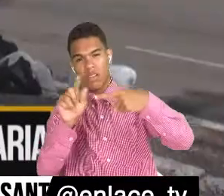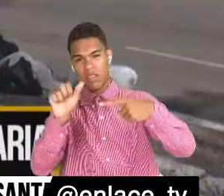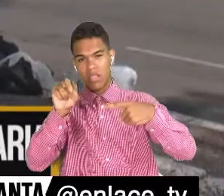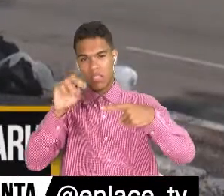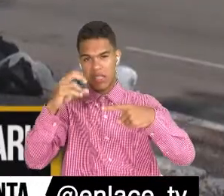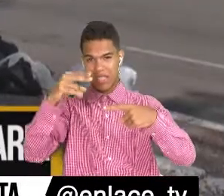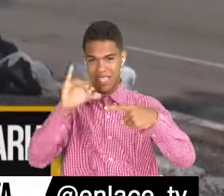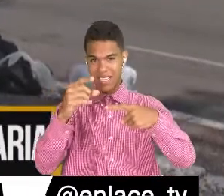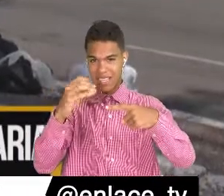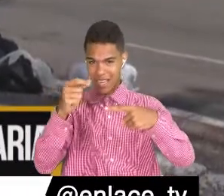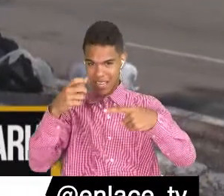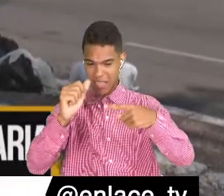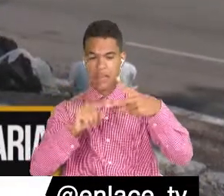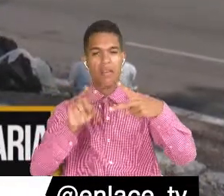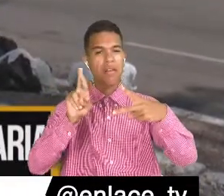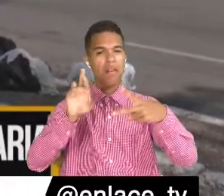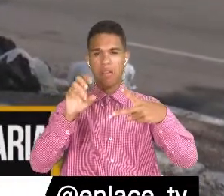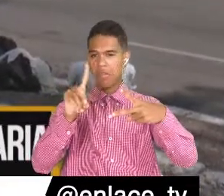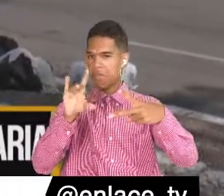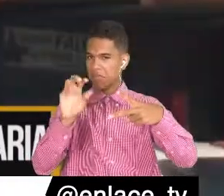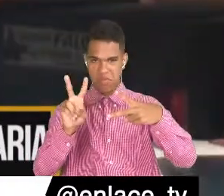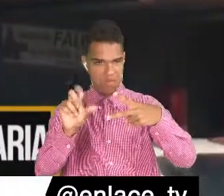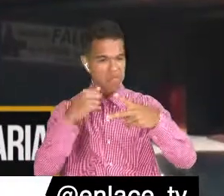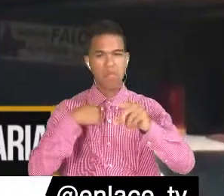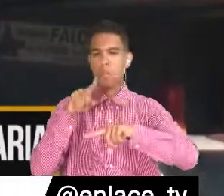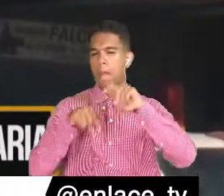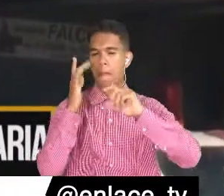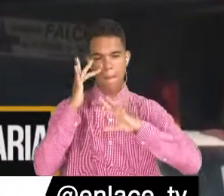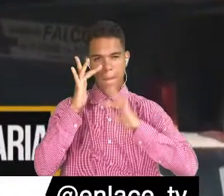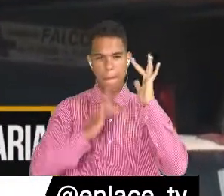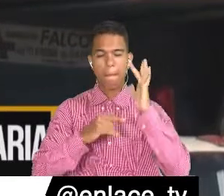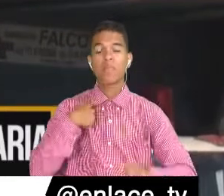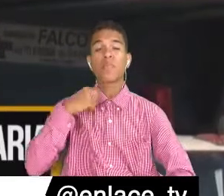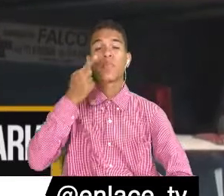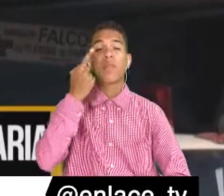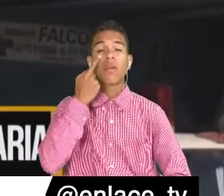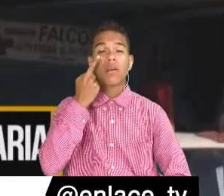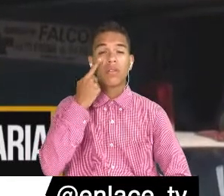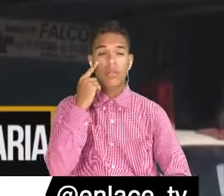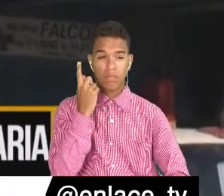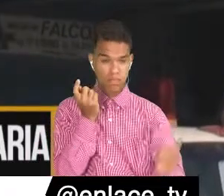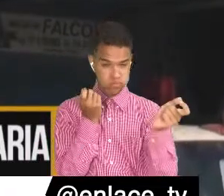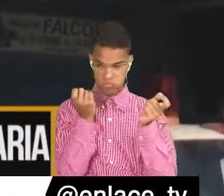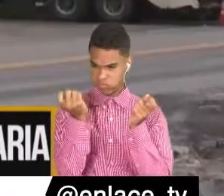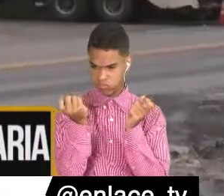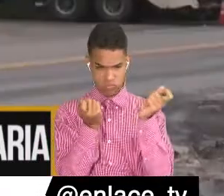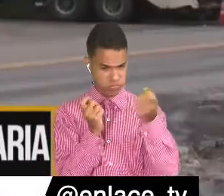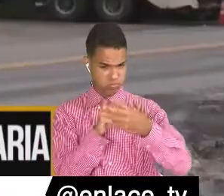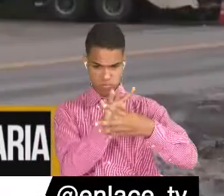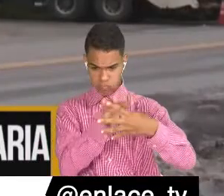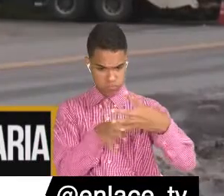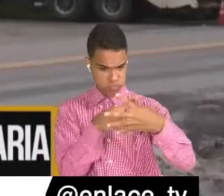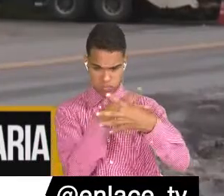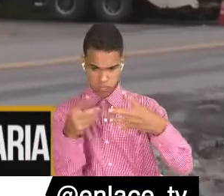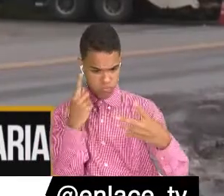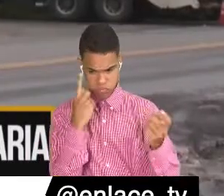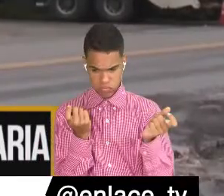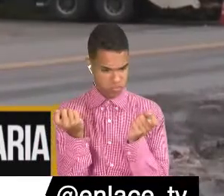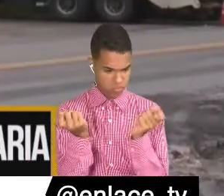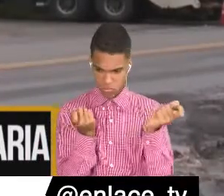Lo segundo elemento es un cronograma importante que podrá ustedes verificar, donde se planifica el proceso de